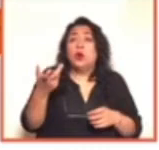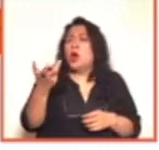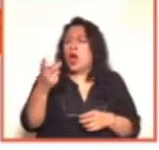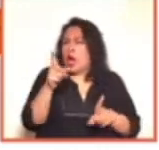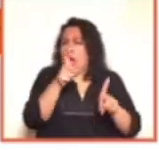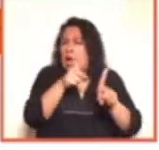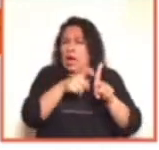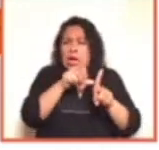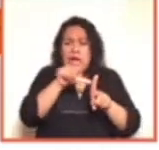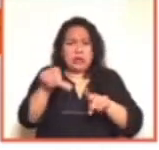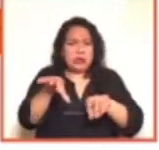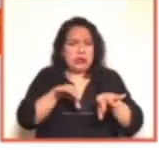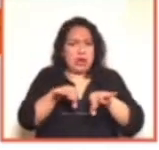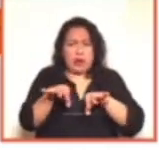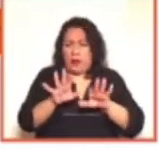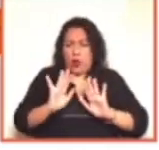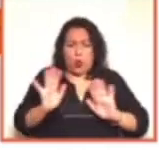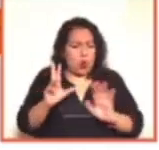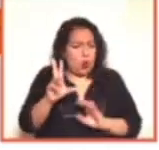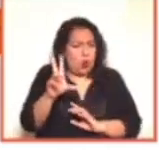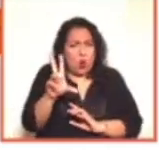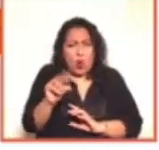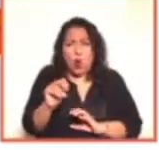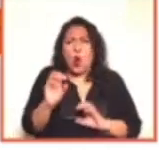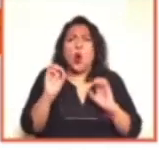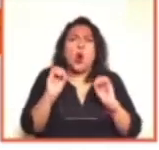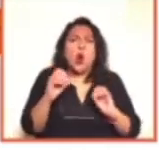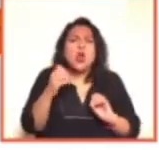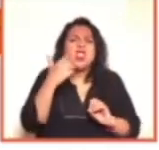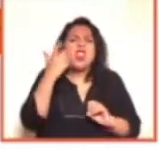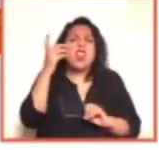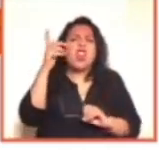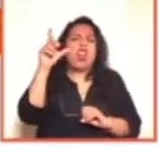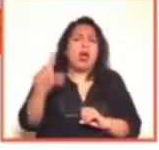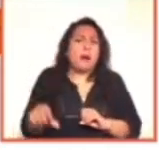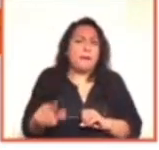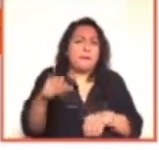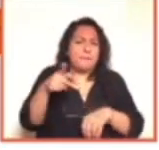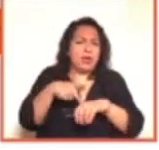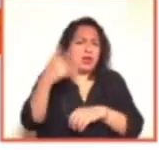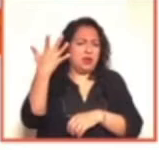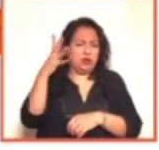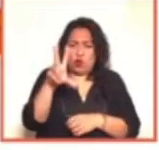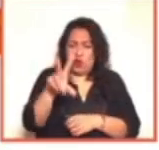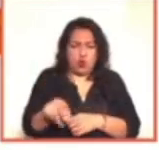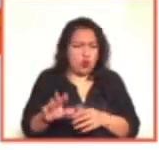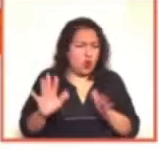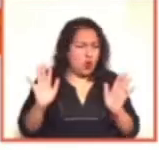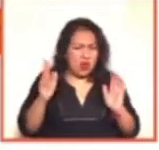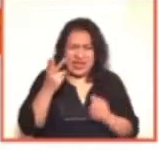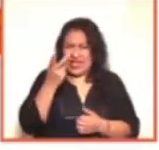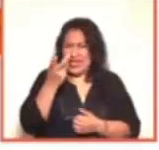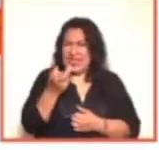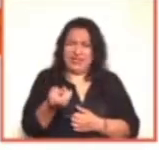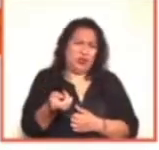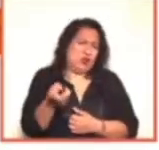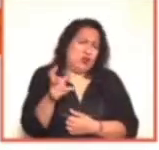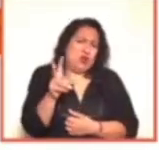al trabajo, ni está queriendo demeritar Piedra de Sol, porque eso no es, por